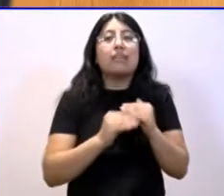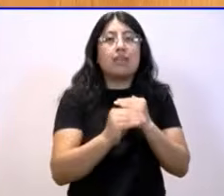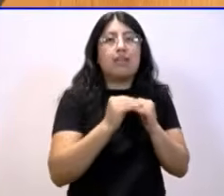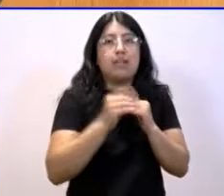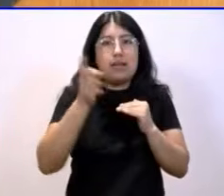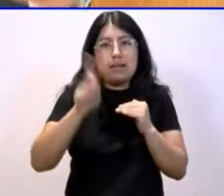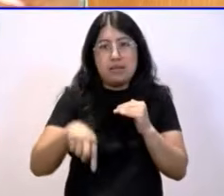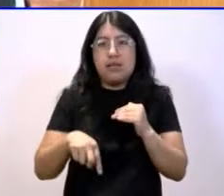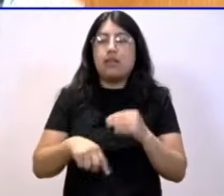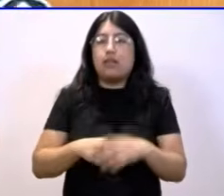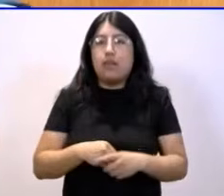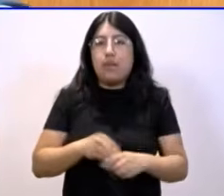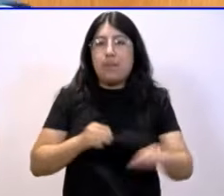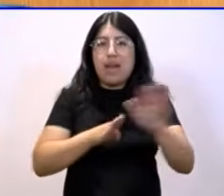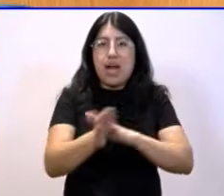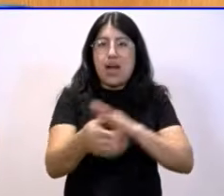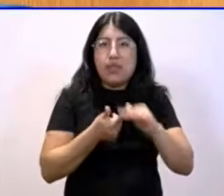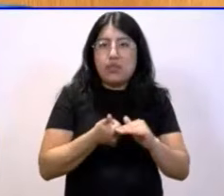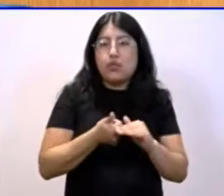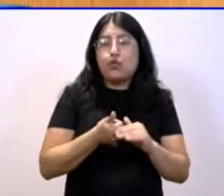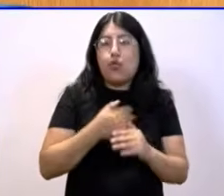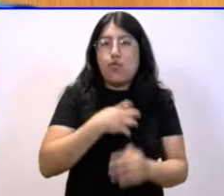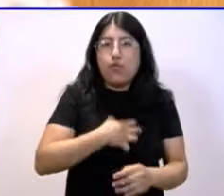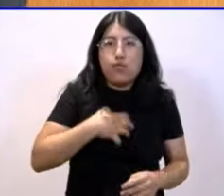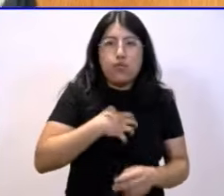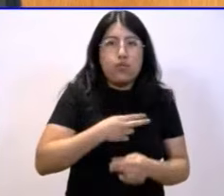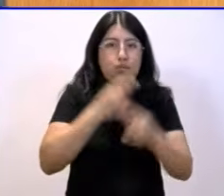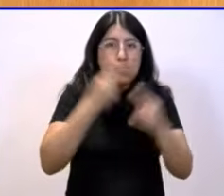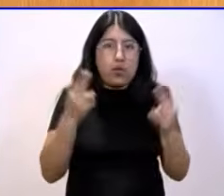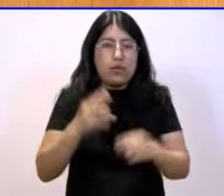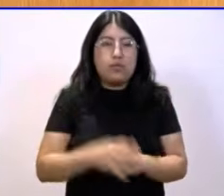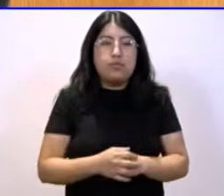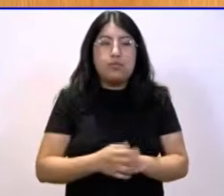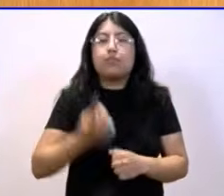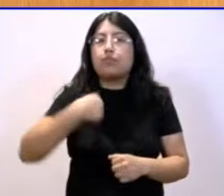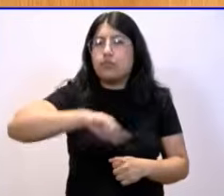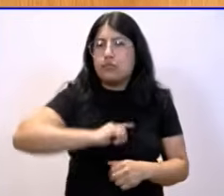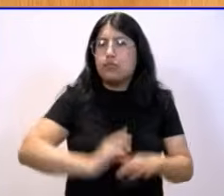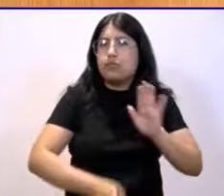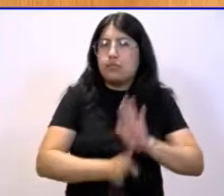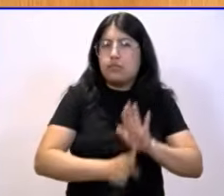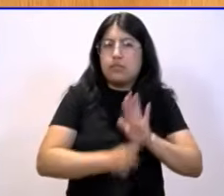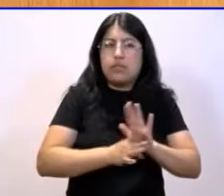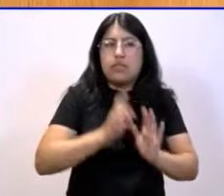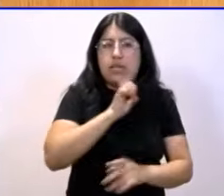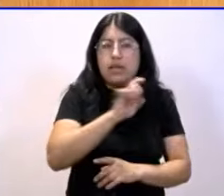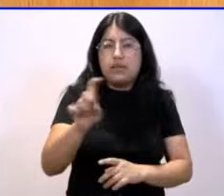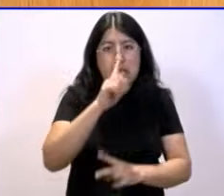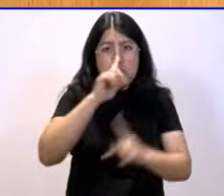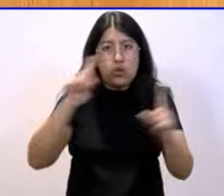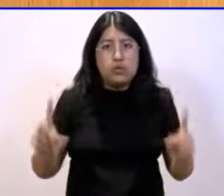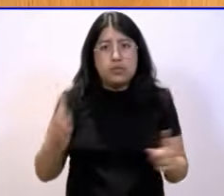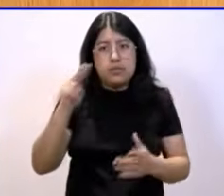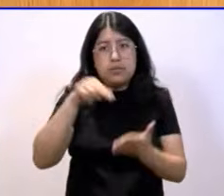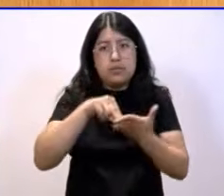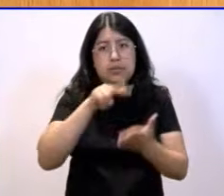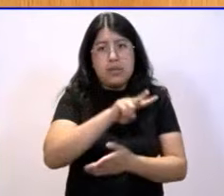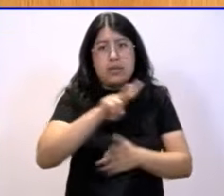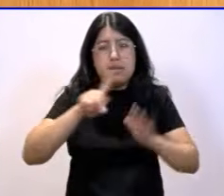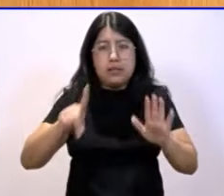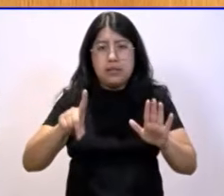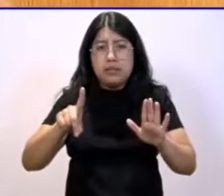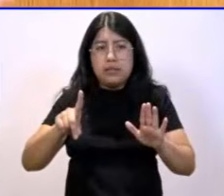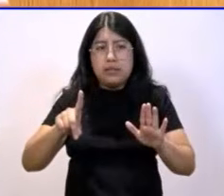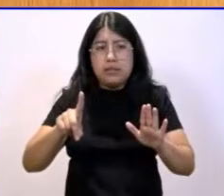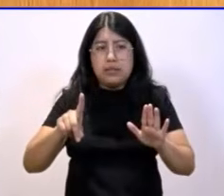de esa medida, a través del acceso a la función pública, muchos puestos. Y lo vamos a seguir haciendo. Y, de hecho, le puedo anunciar que en este año 2026 vamos a